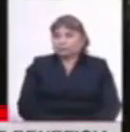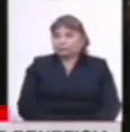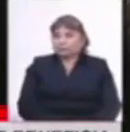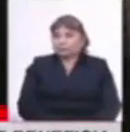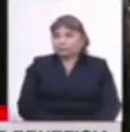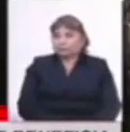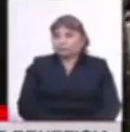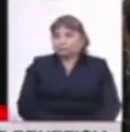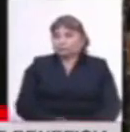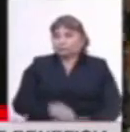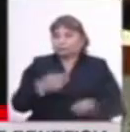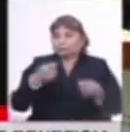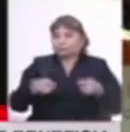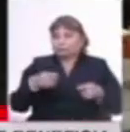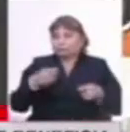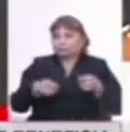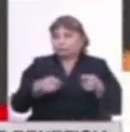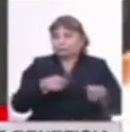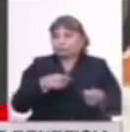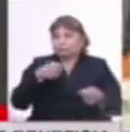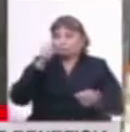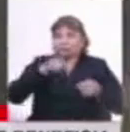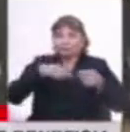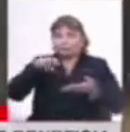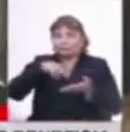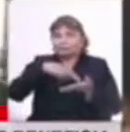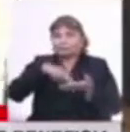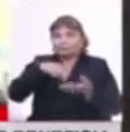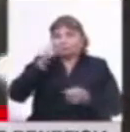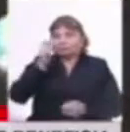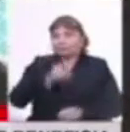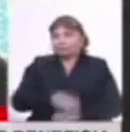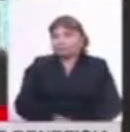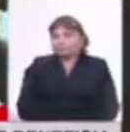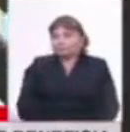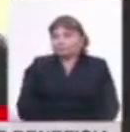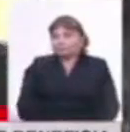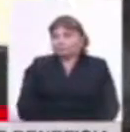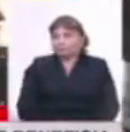Acobamba, específicamente a la gente de